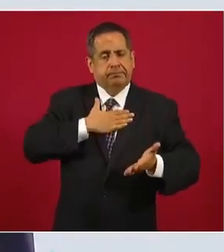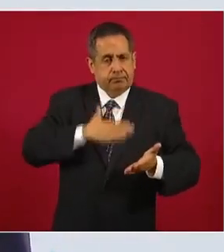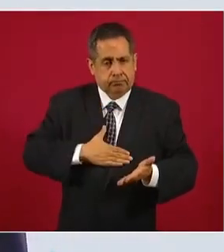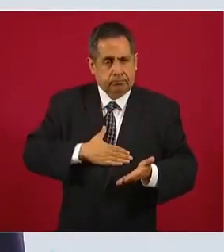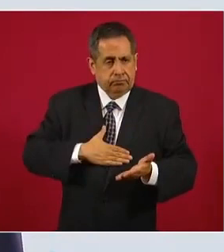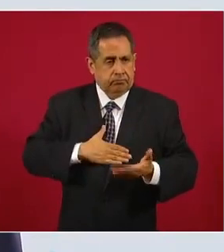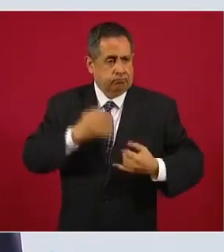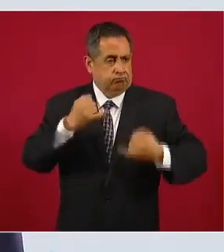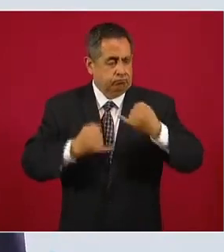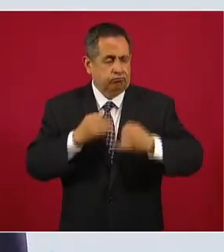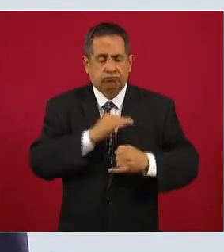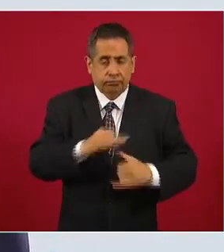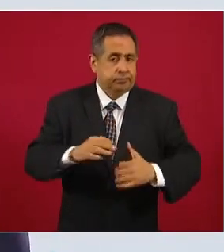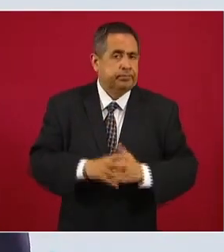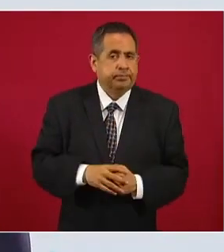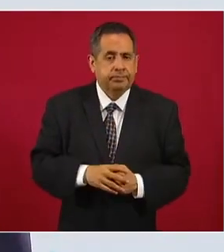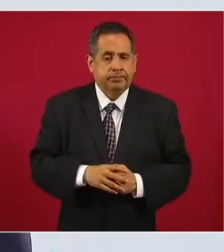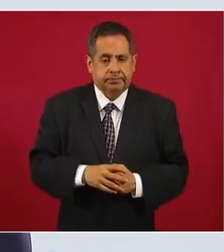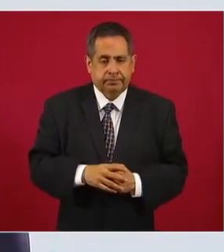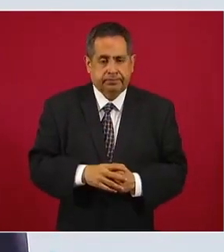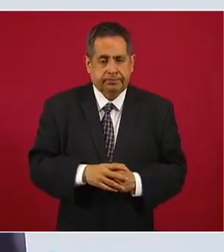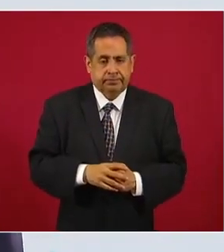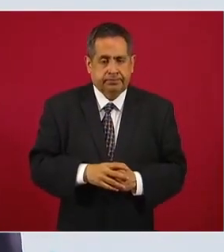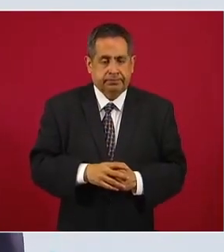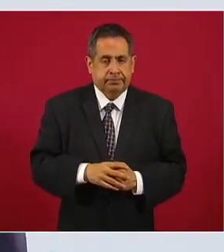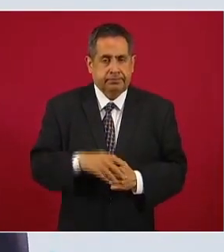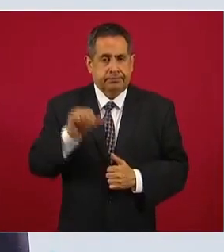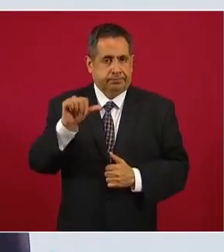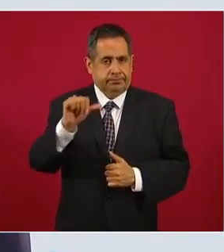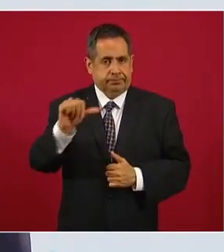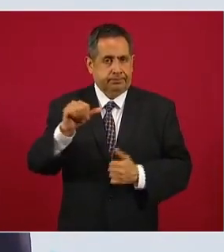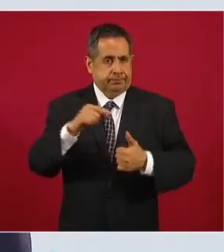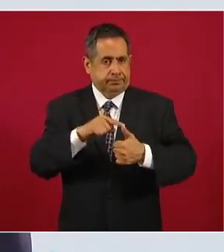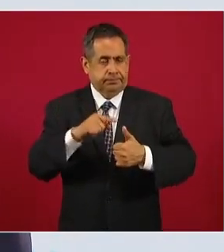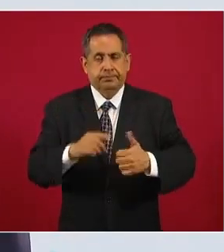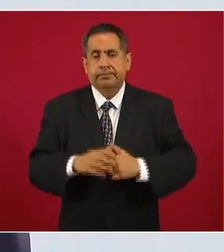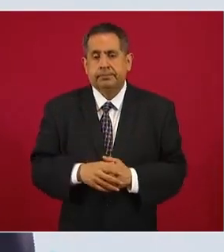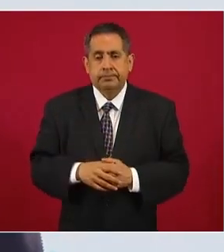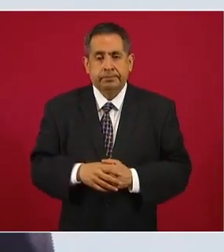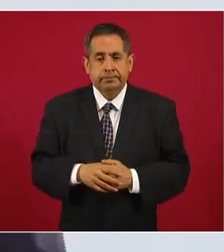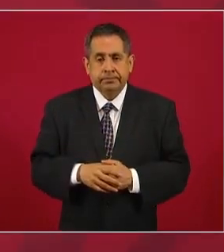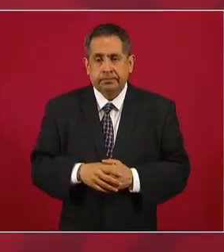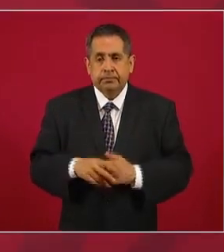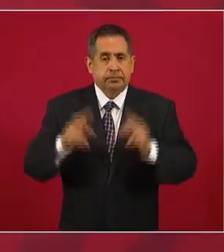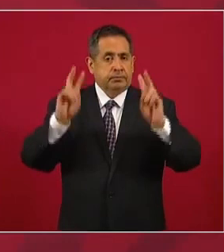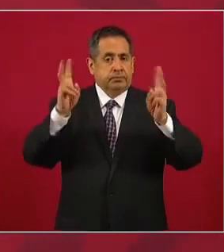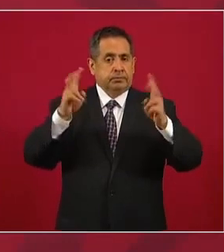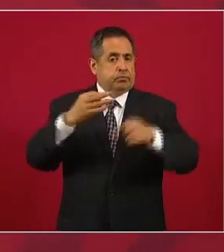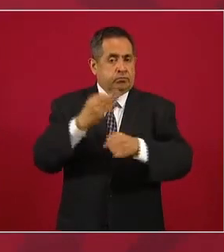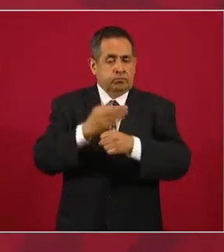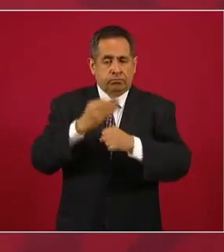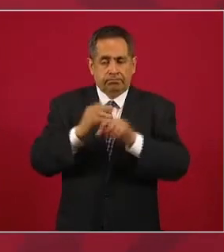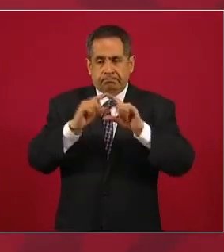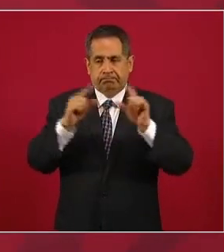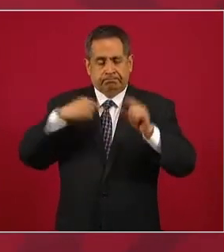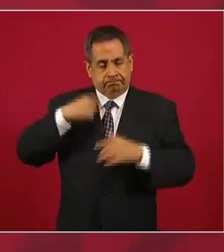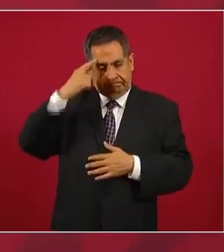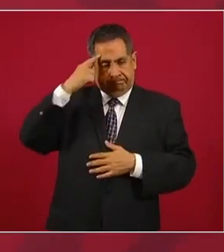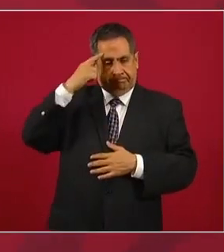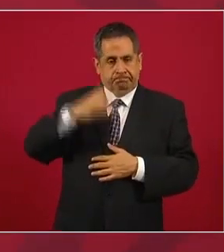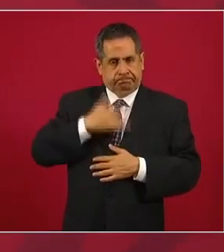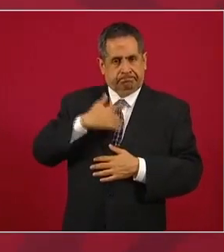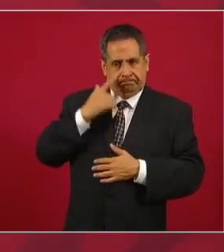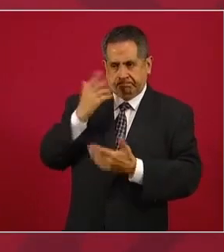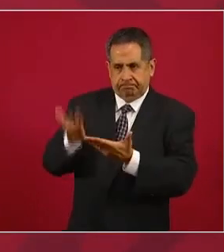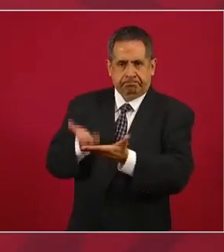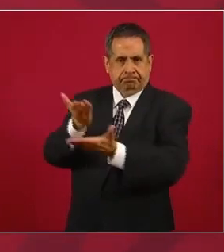Estados Unidos Mexicanos. Décimo sexto, el tema que motiva la presente